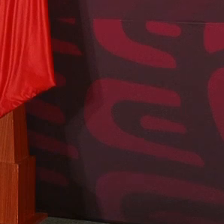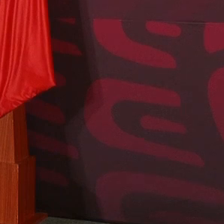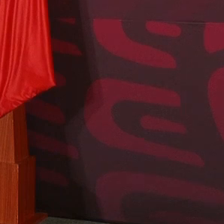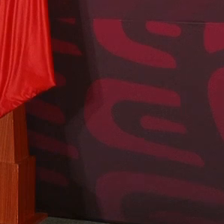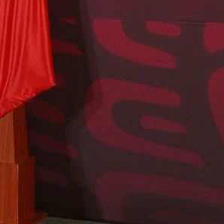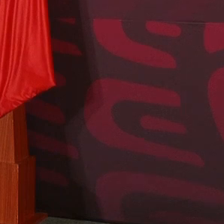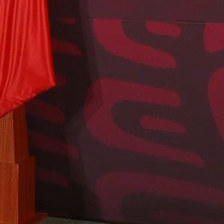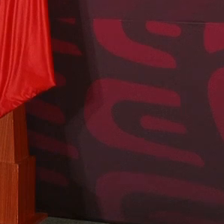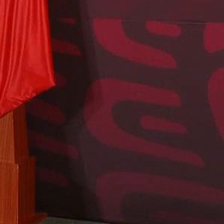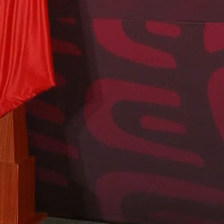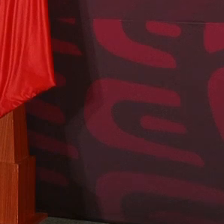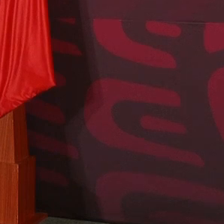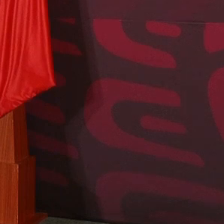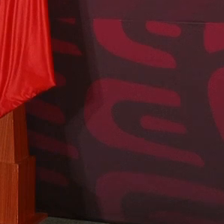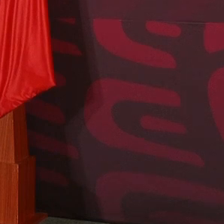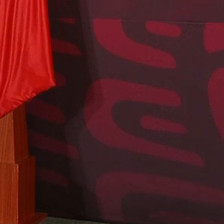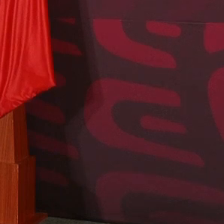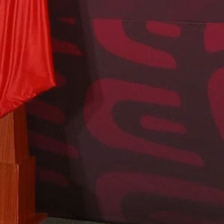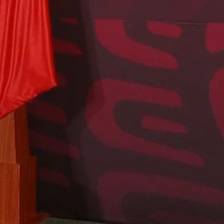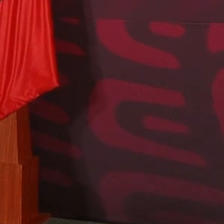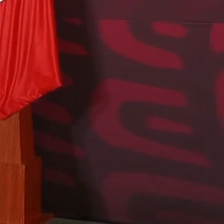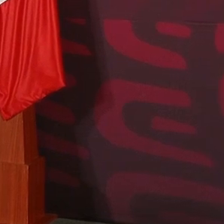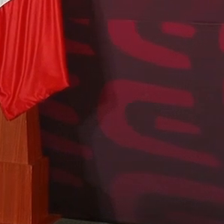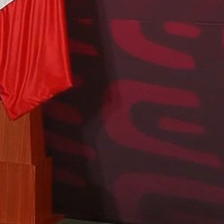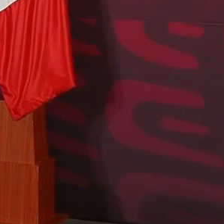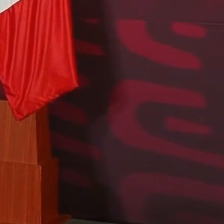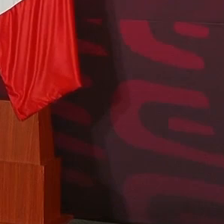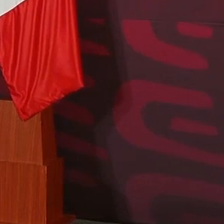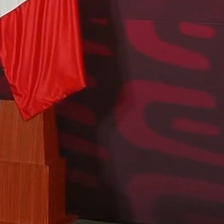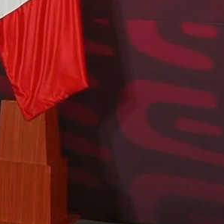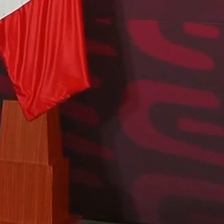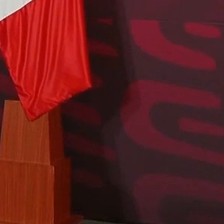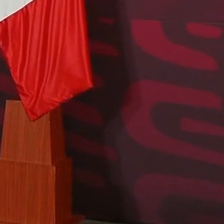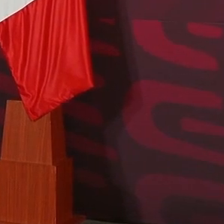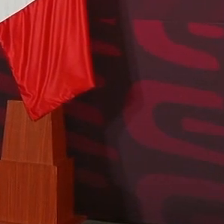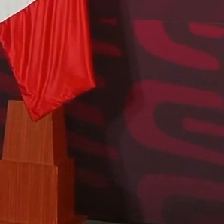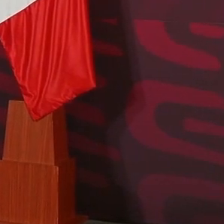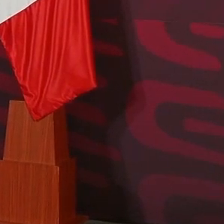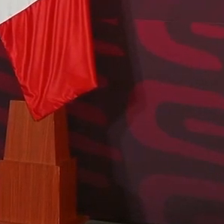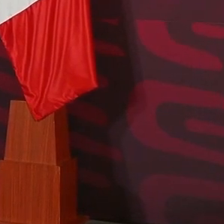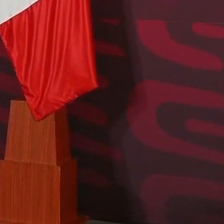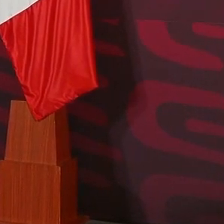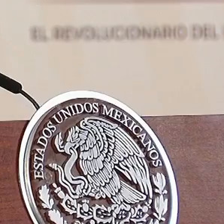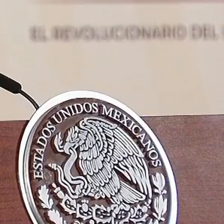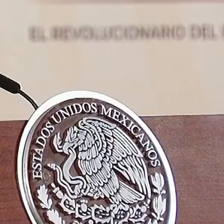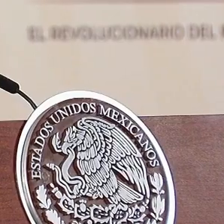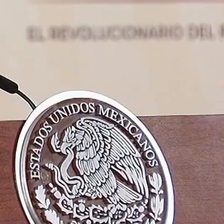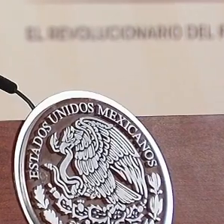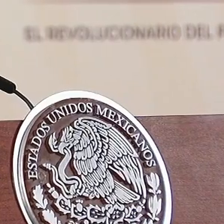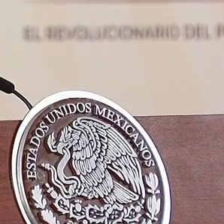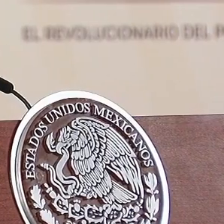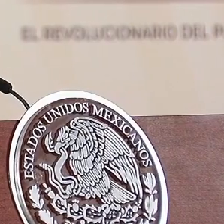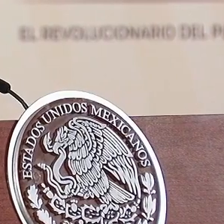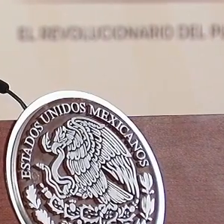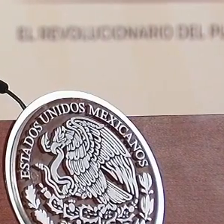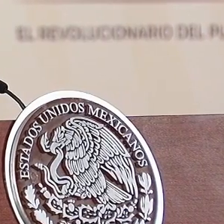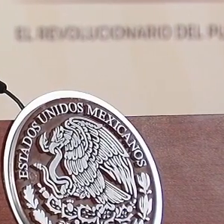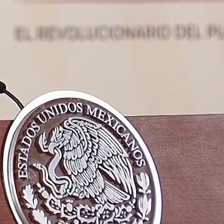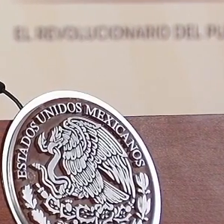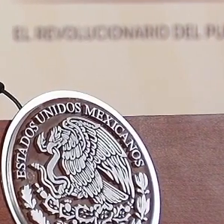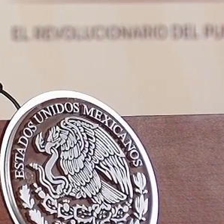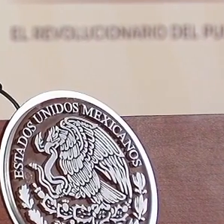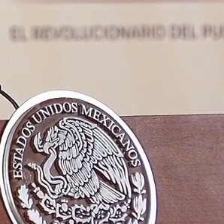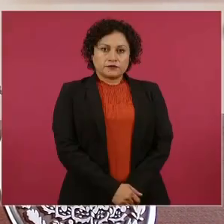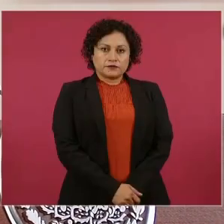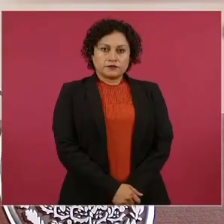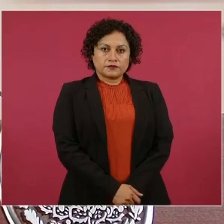una obviedad porque lo sabe y lo sabe y lo sabe